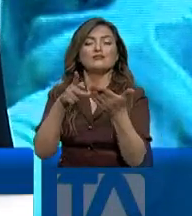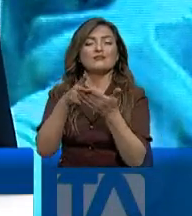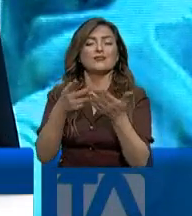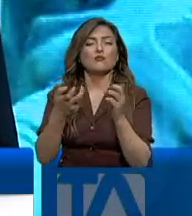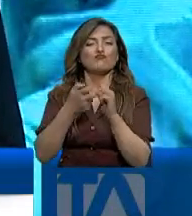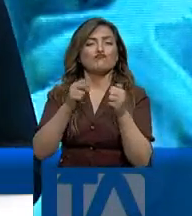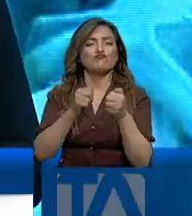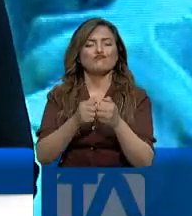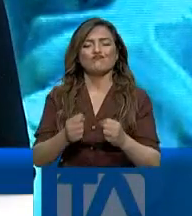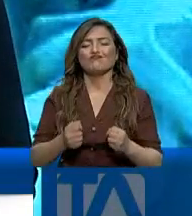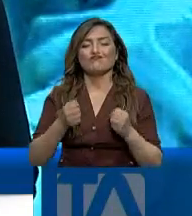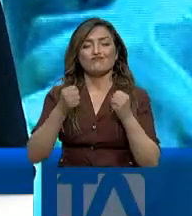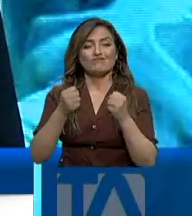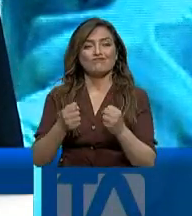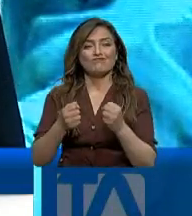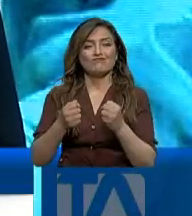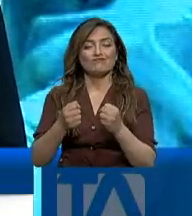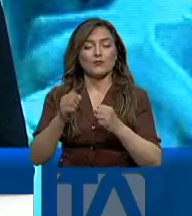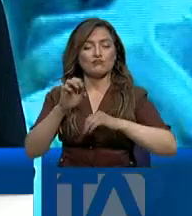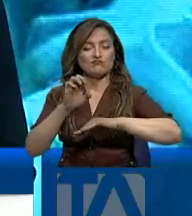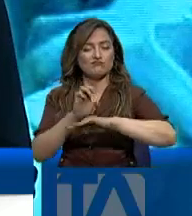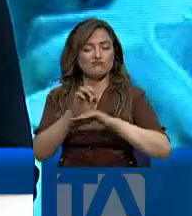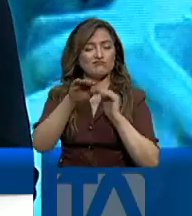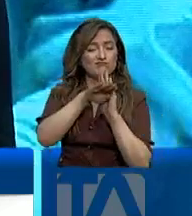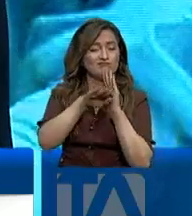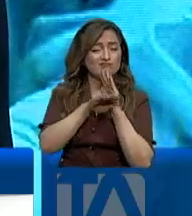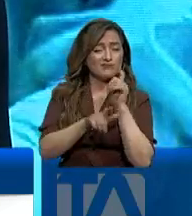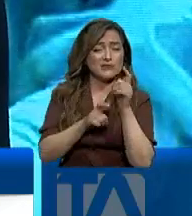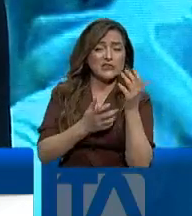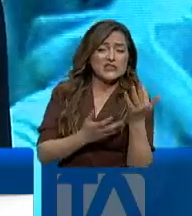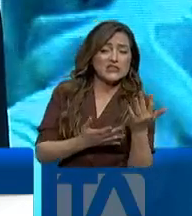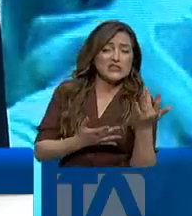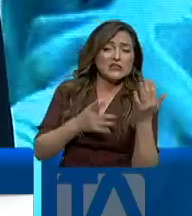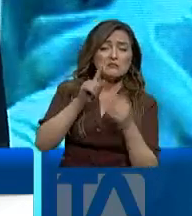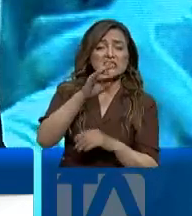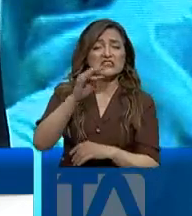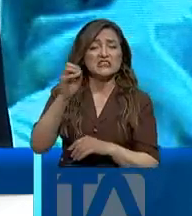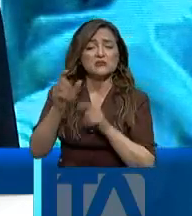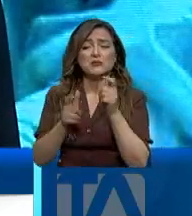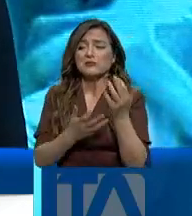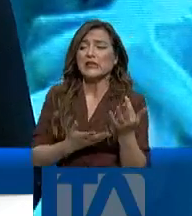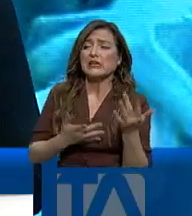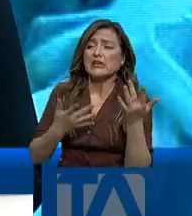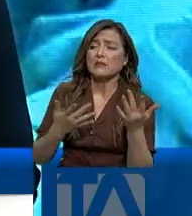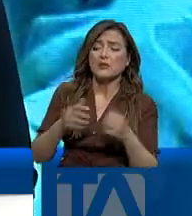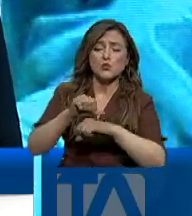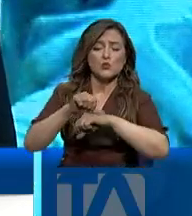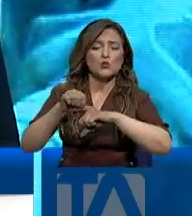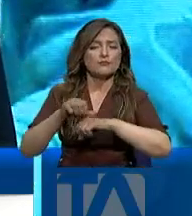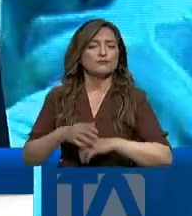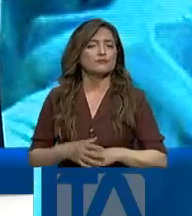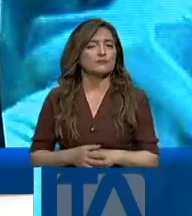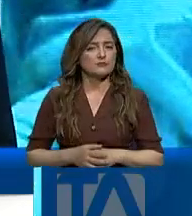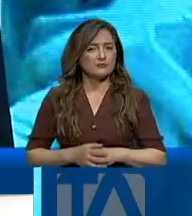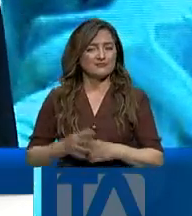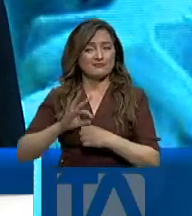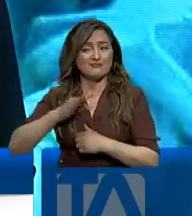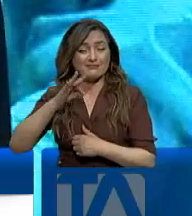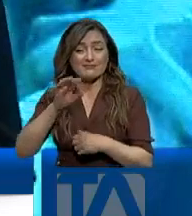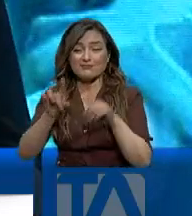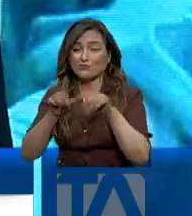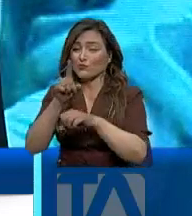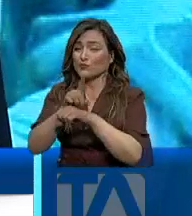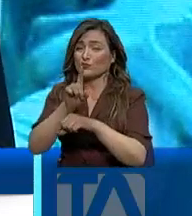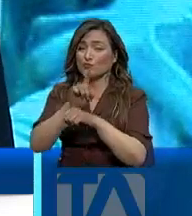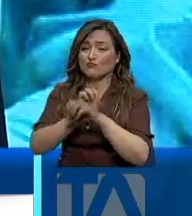nudos críticos que hacen que el país tengo una lista de espera tan extensa y claro la pandemia hizo que los médicos no puedan